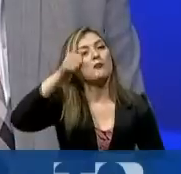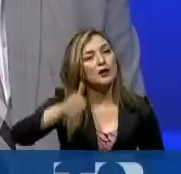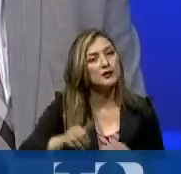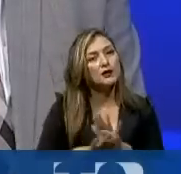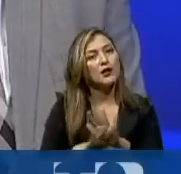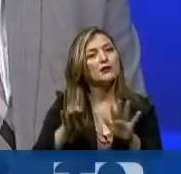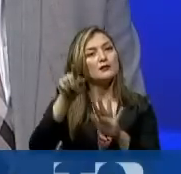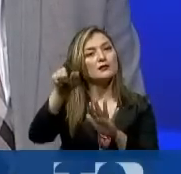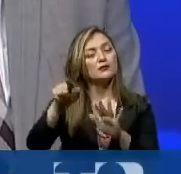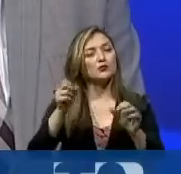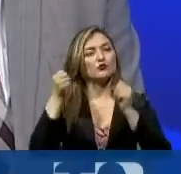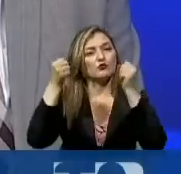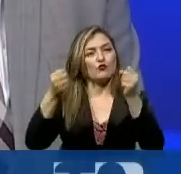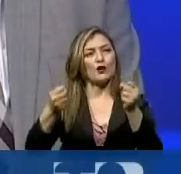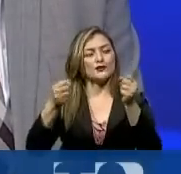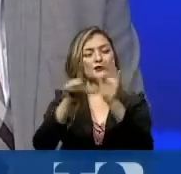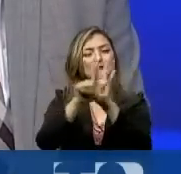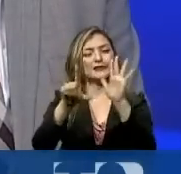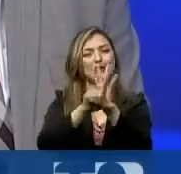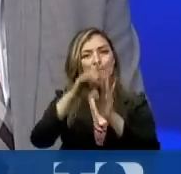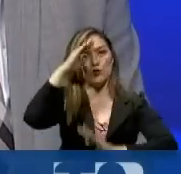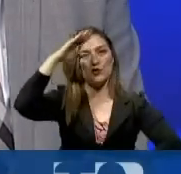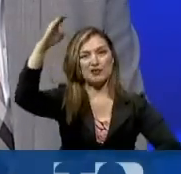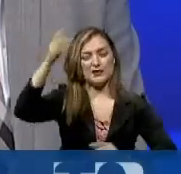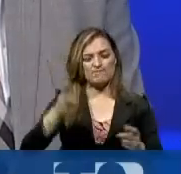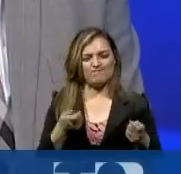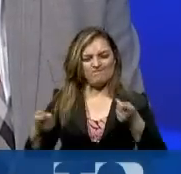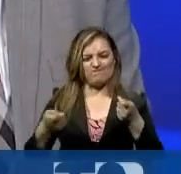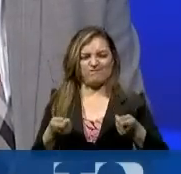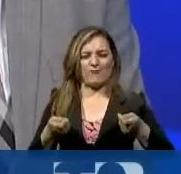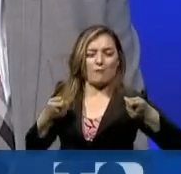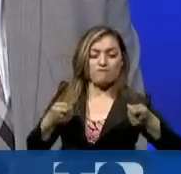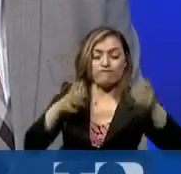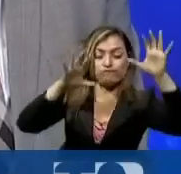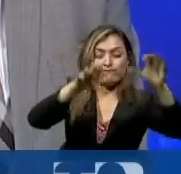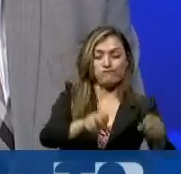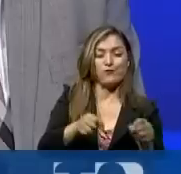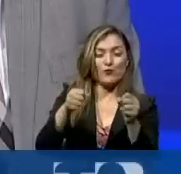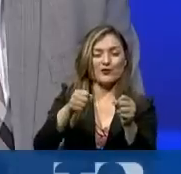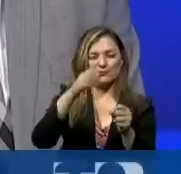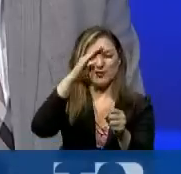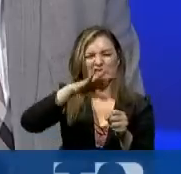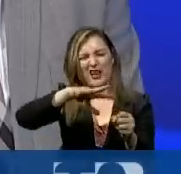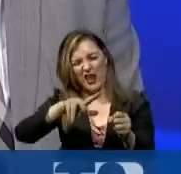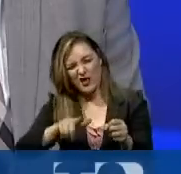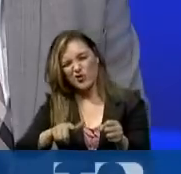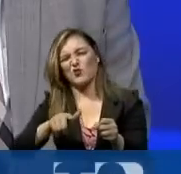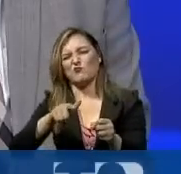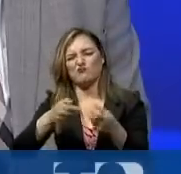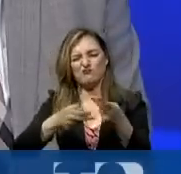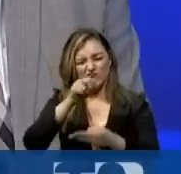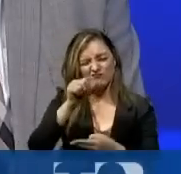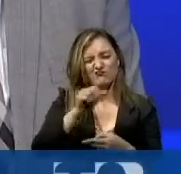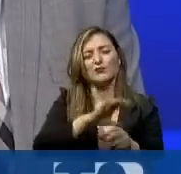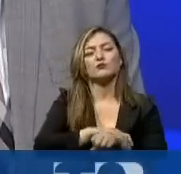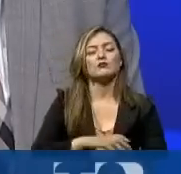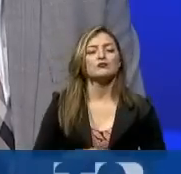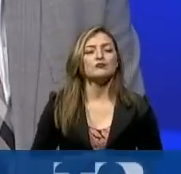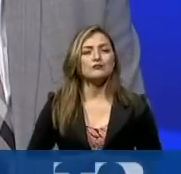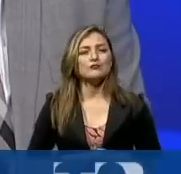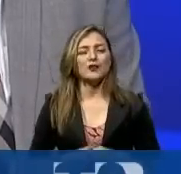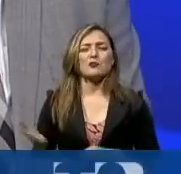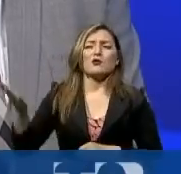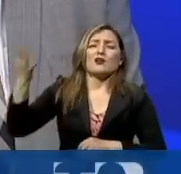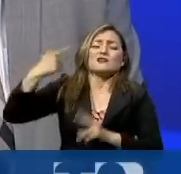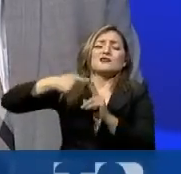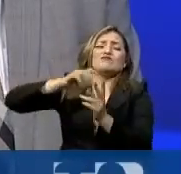fuerza. Ha hablado usted de la reforma laboral, de un proyecto de inversiones que podría estar en camino. Pero ¿y qué pasa con todo aquello que está pendiente incluso desde el inicio de la gestión de la